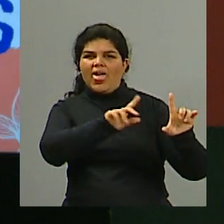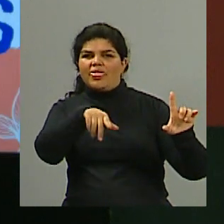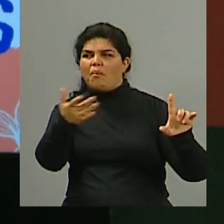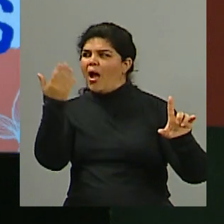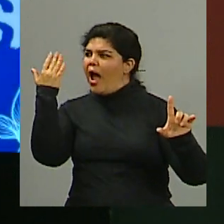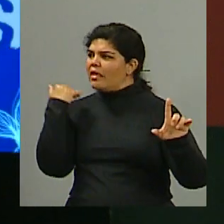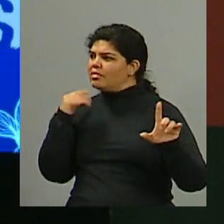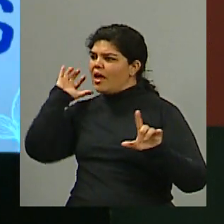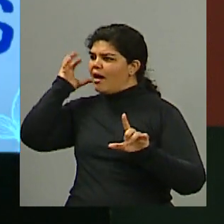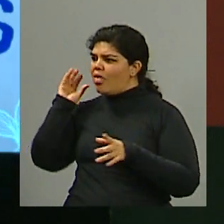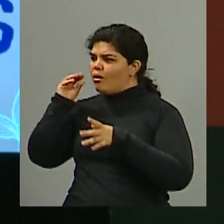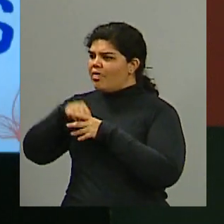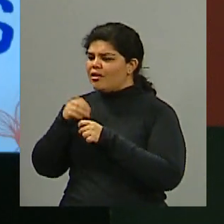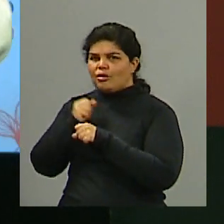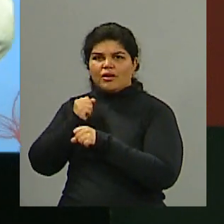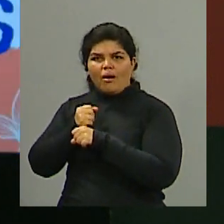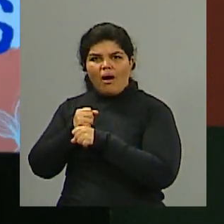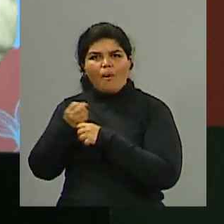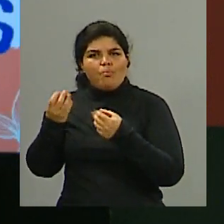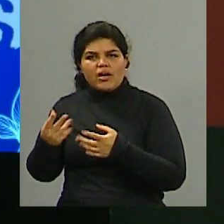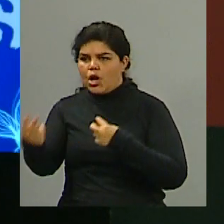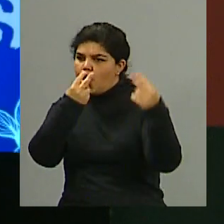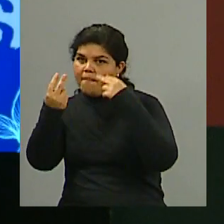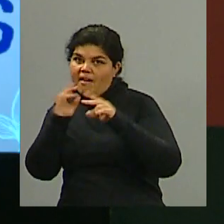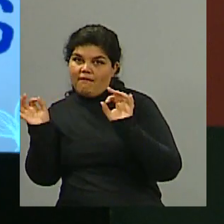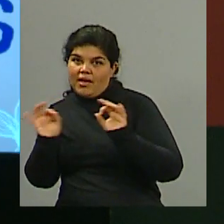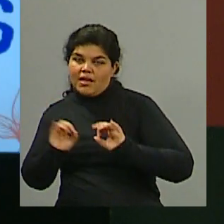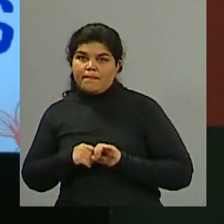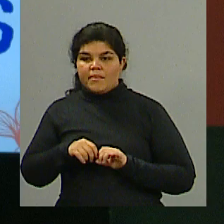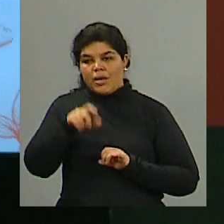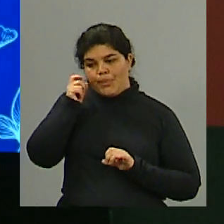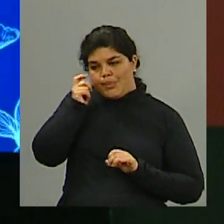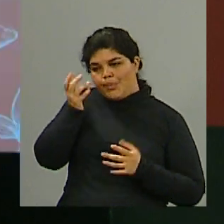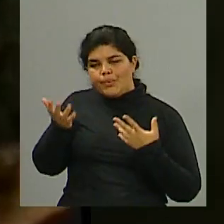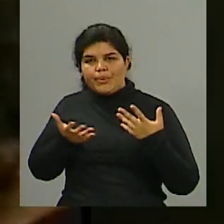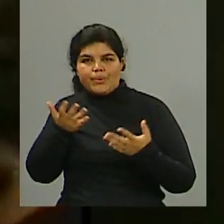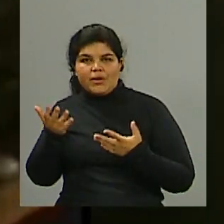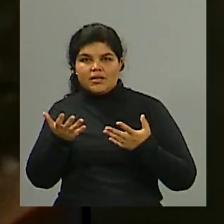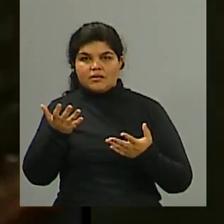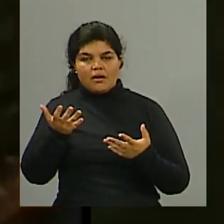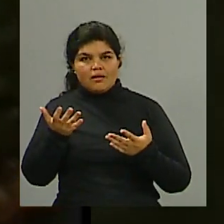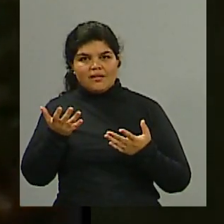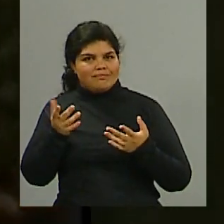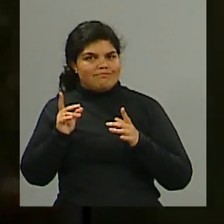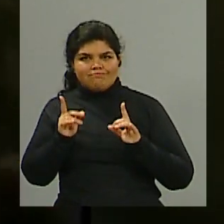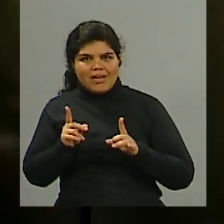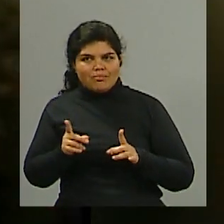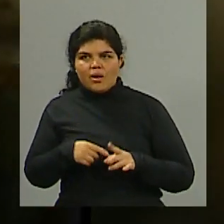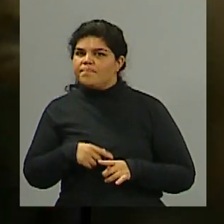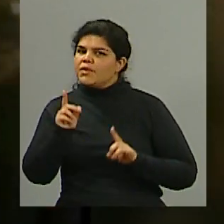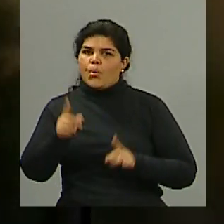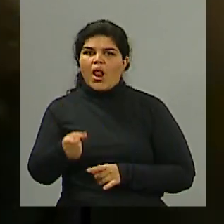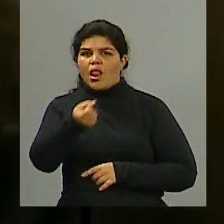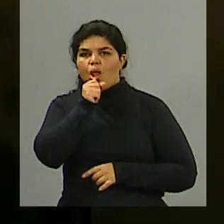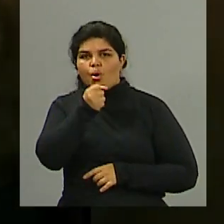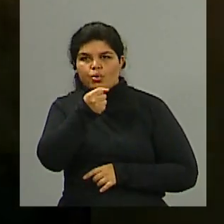radio. ¿Por Seguro. qué? Porque no los veían, porque estaban más desinhibidos, y aún así la profesión de locutores,